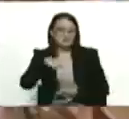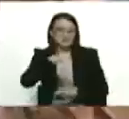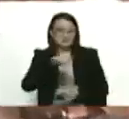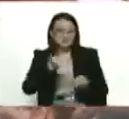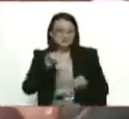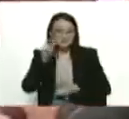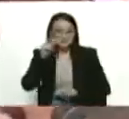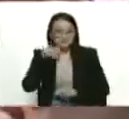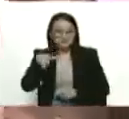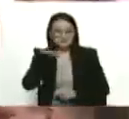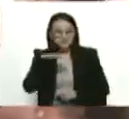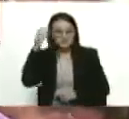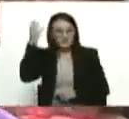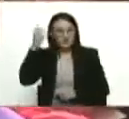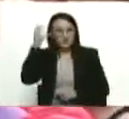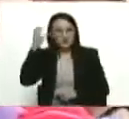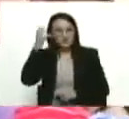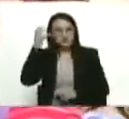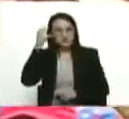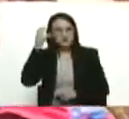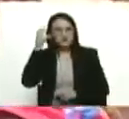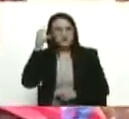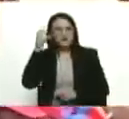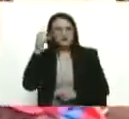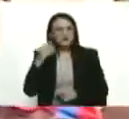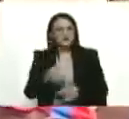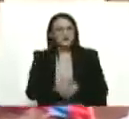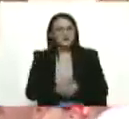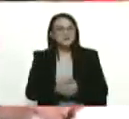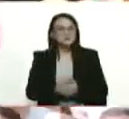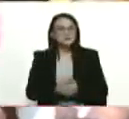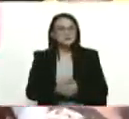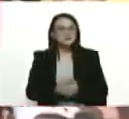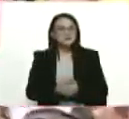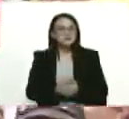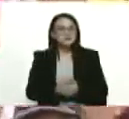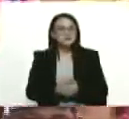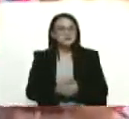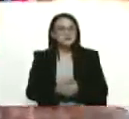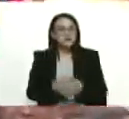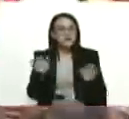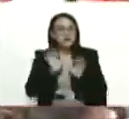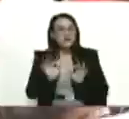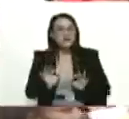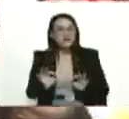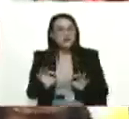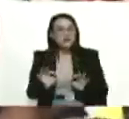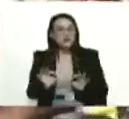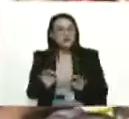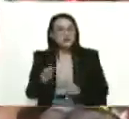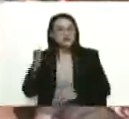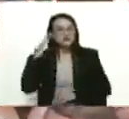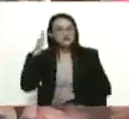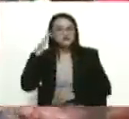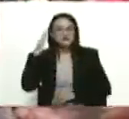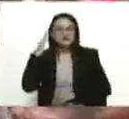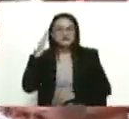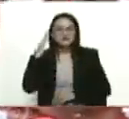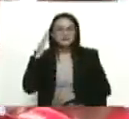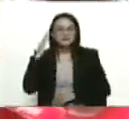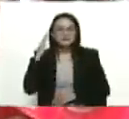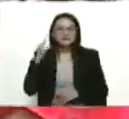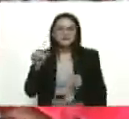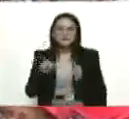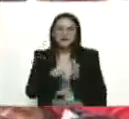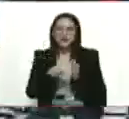consciente, muy consciente, ha desarrollado el instinto de supervivencia y sabe por dónde está